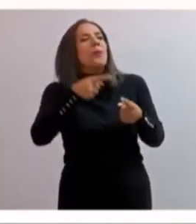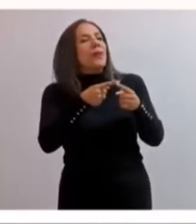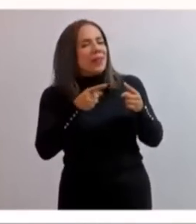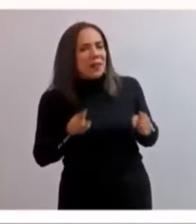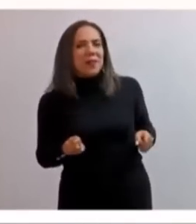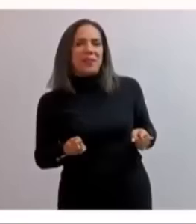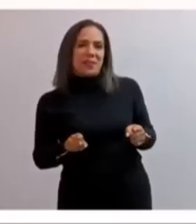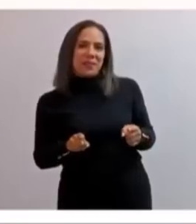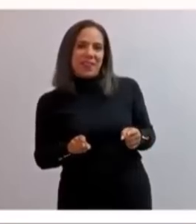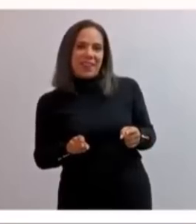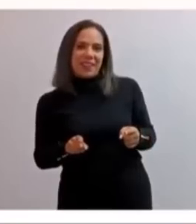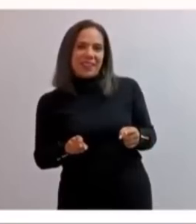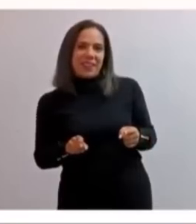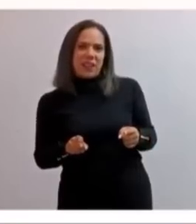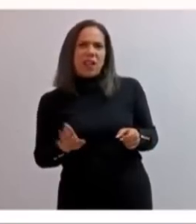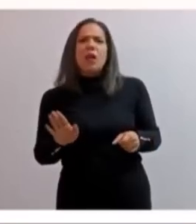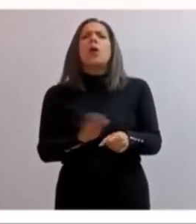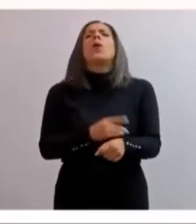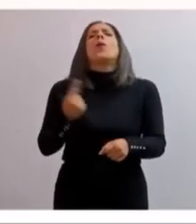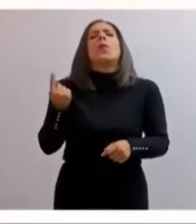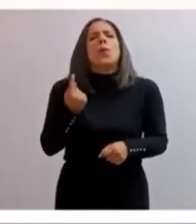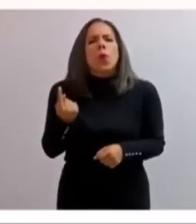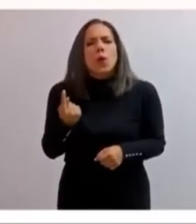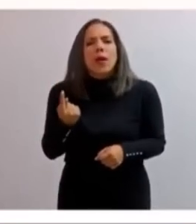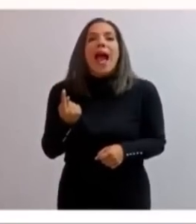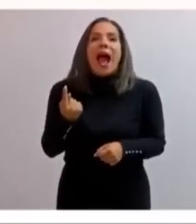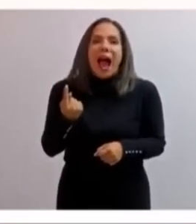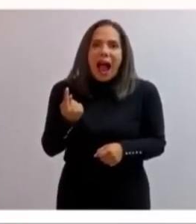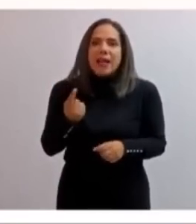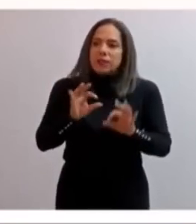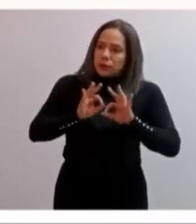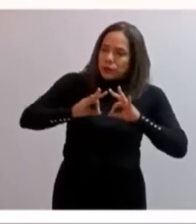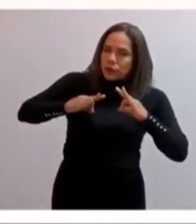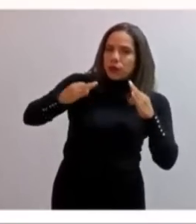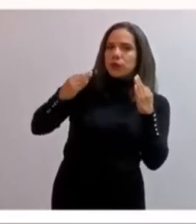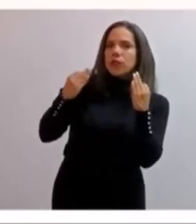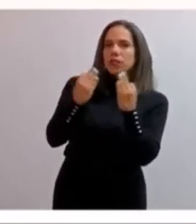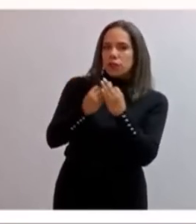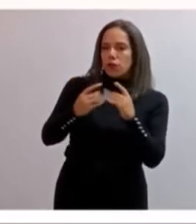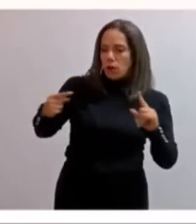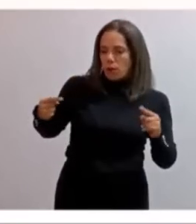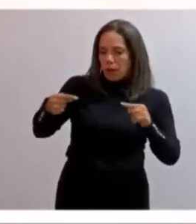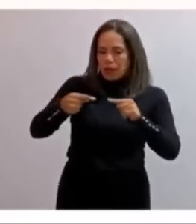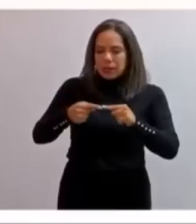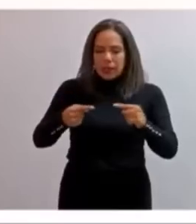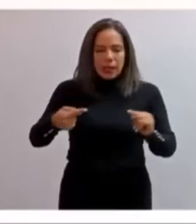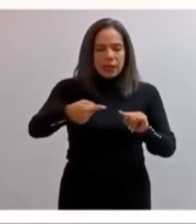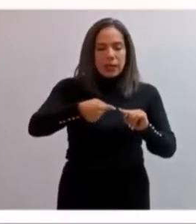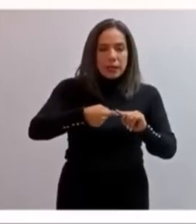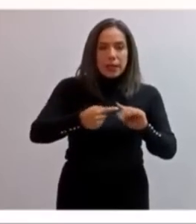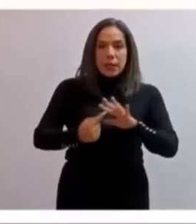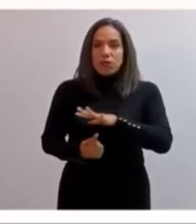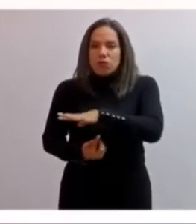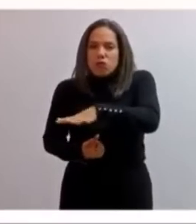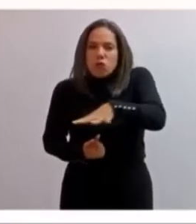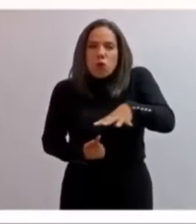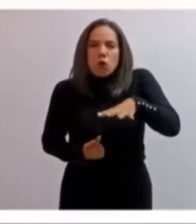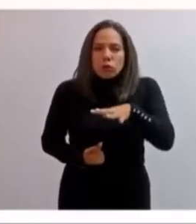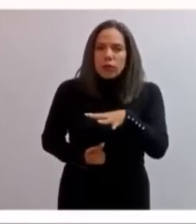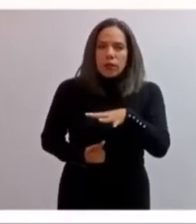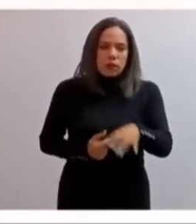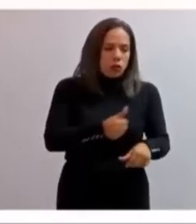¿Para qué? ¿Para qué se delibera? Para adecuar el currículo a cada contexto escolar.